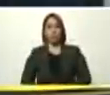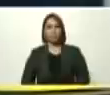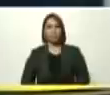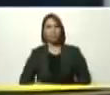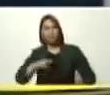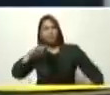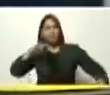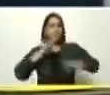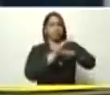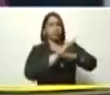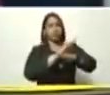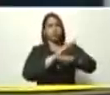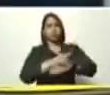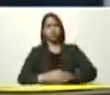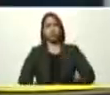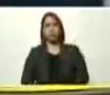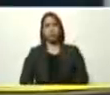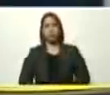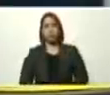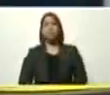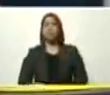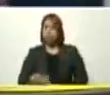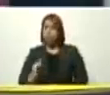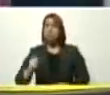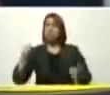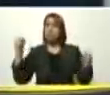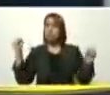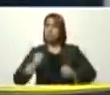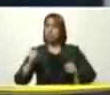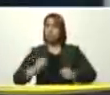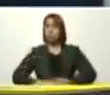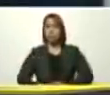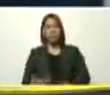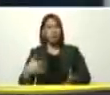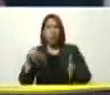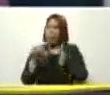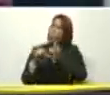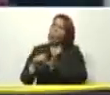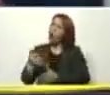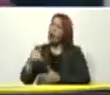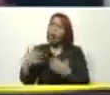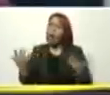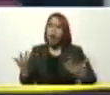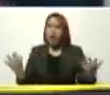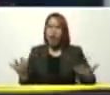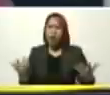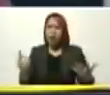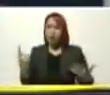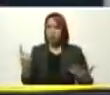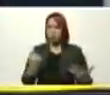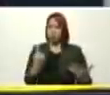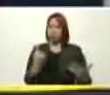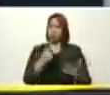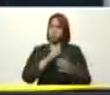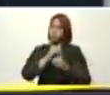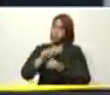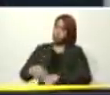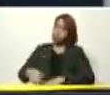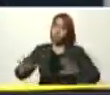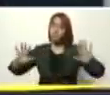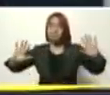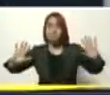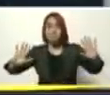Traidores, los ha habido. ¿Y dónde están? En la soledad de la derrota.